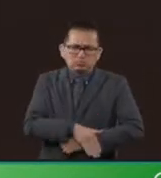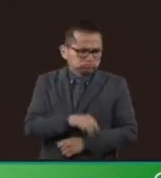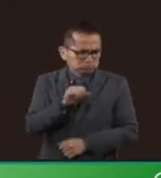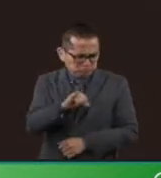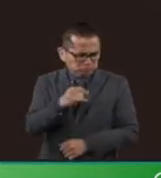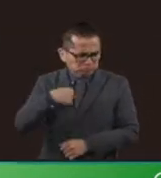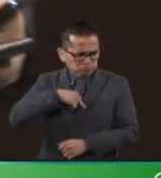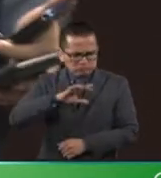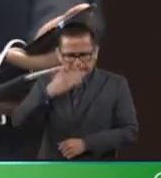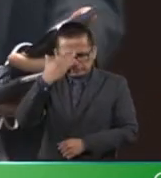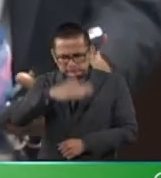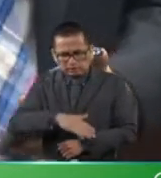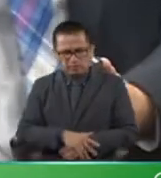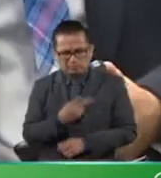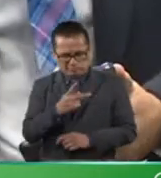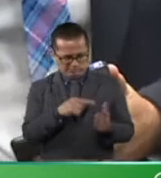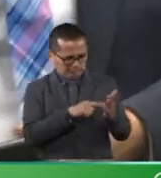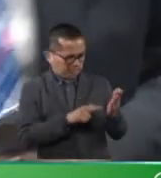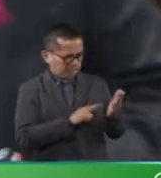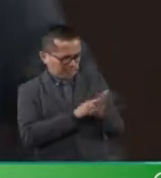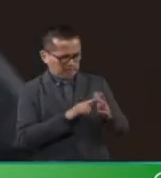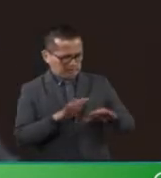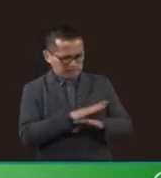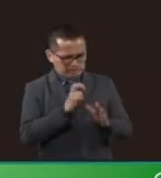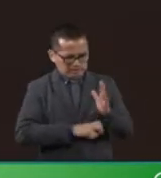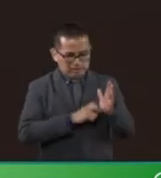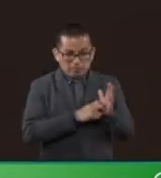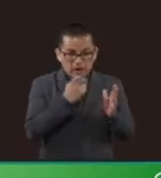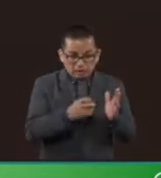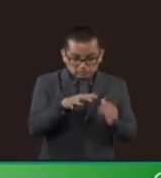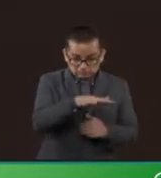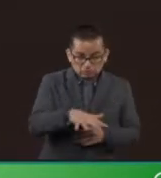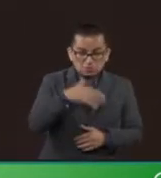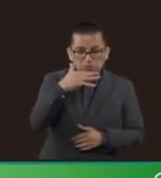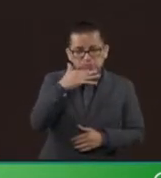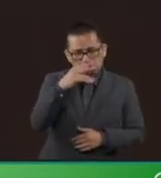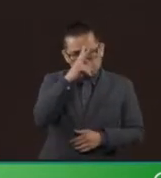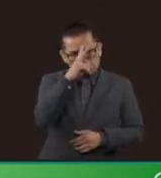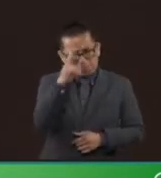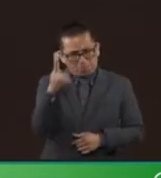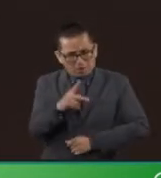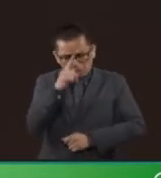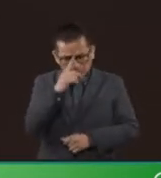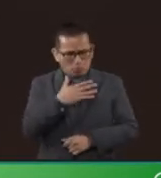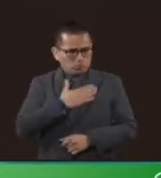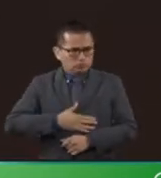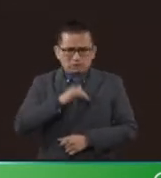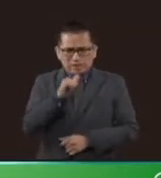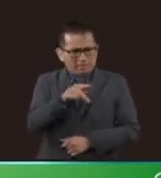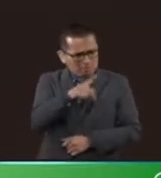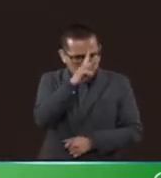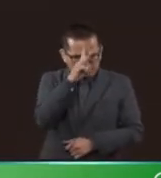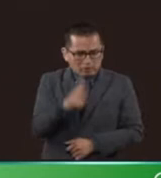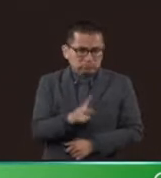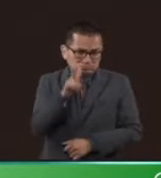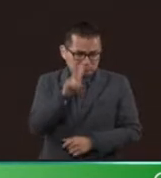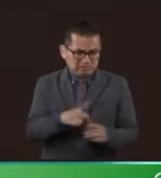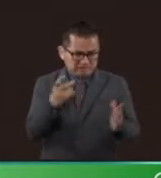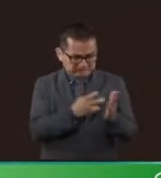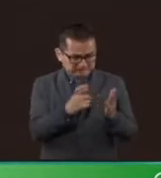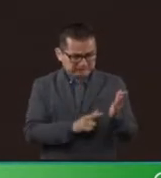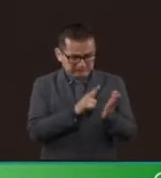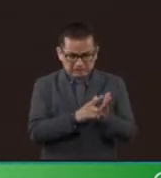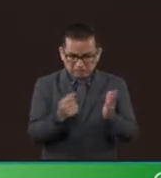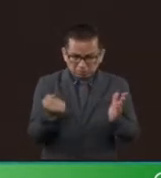corrupción la impunidad y la injusticia que hoy se vive son sin duda alguna un retroceso Pero si ya